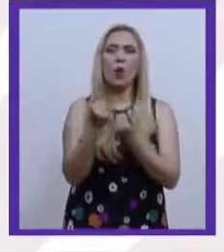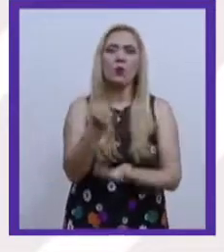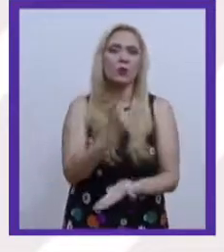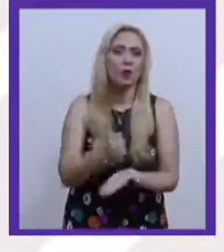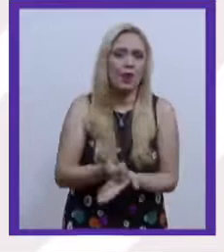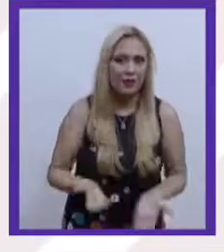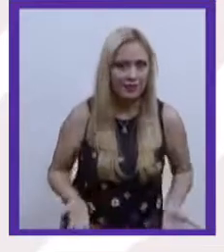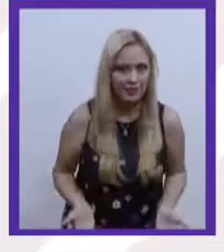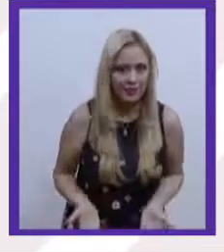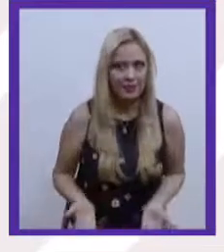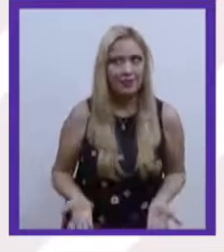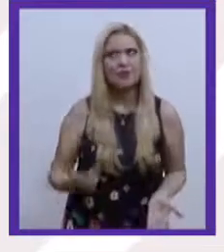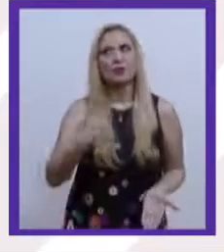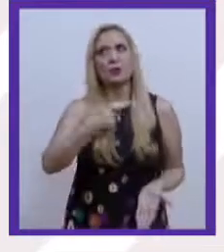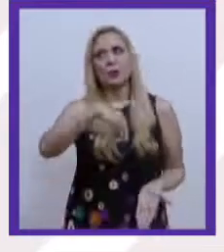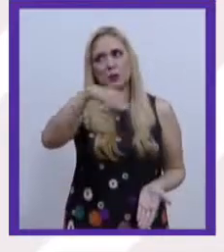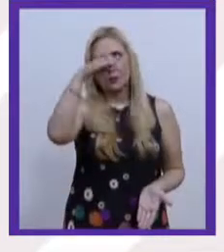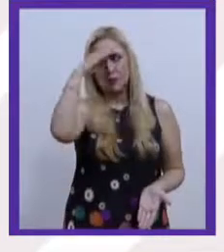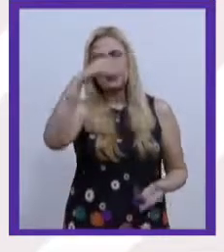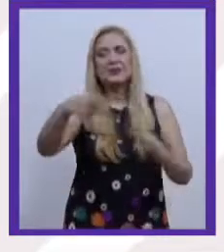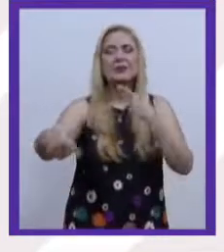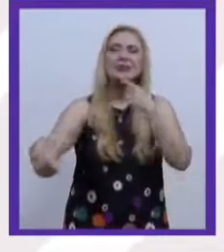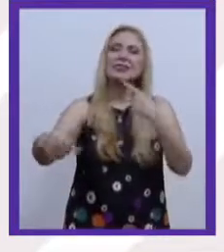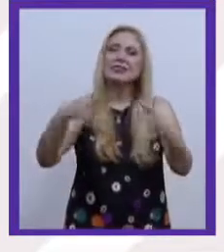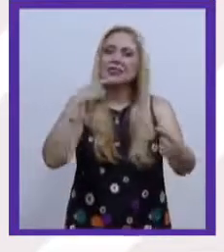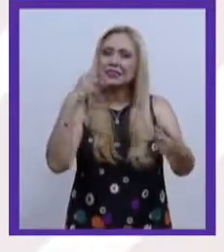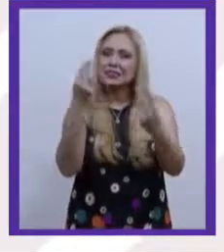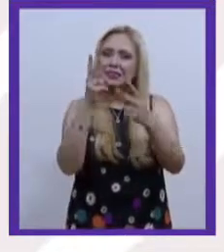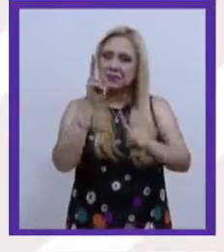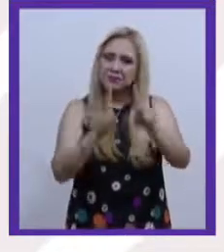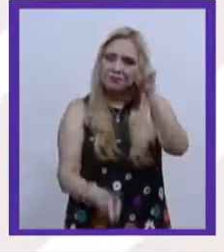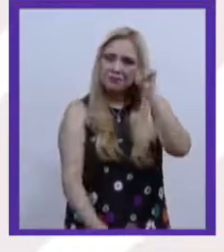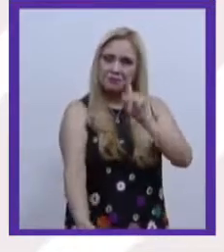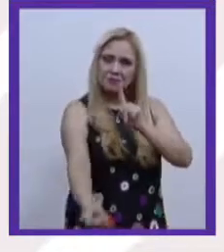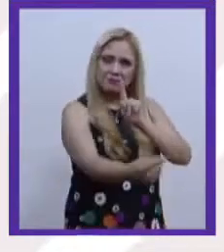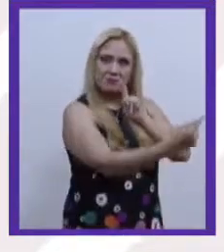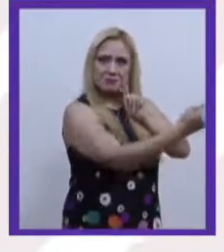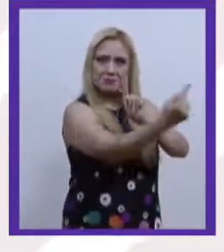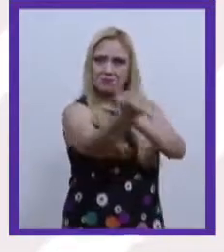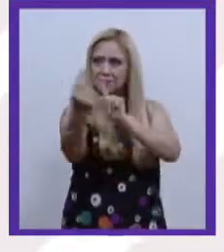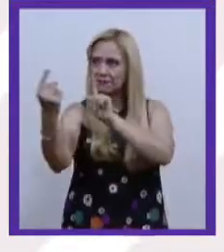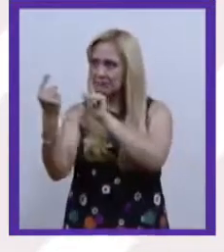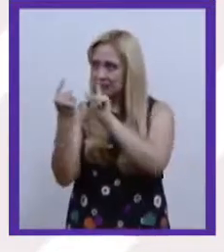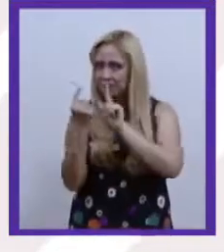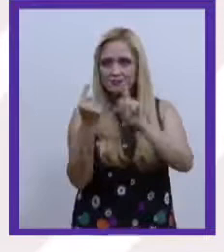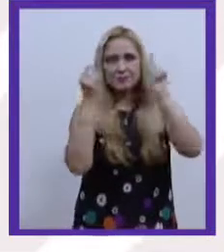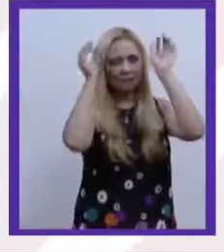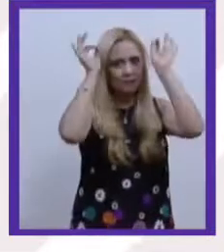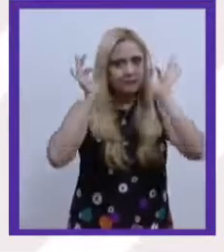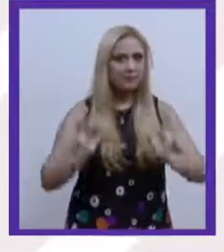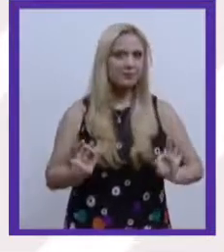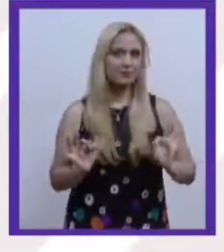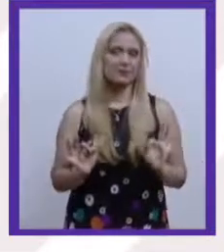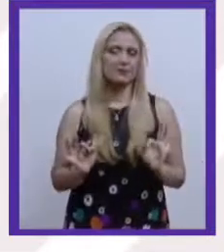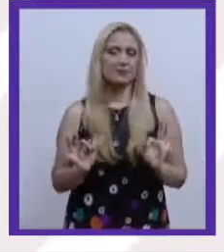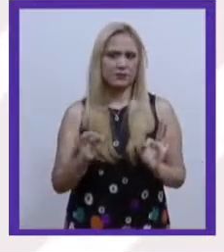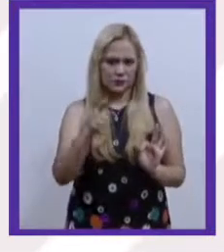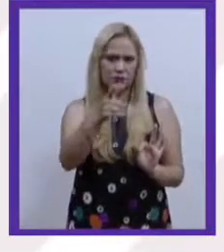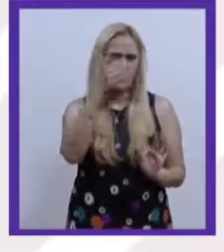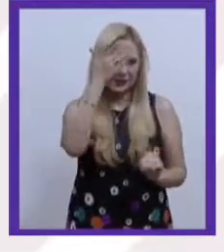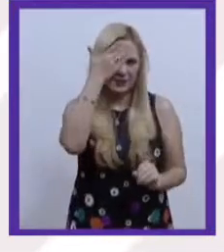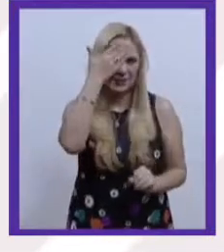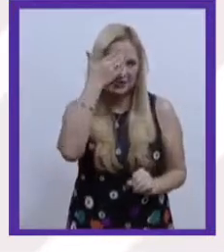me parece que es una discusión que tenemos que dar de frente, que tenemos que dar bien, porque como sabemos,